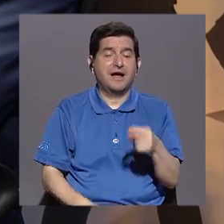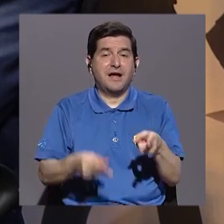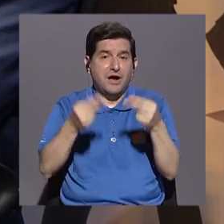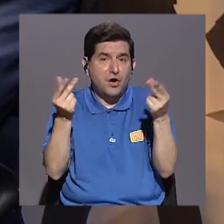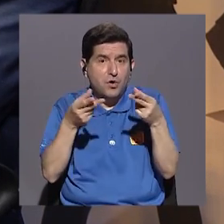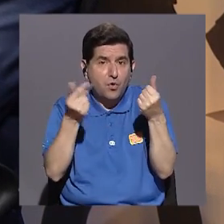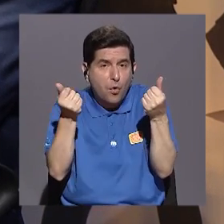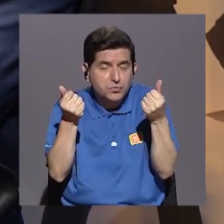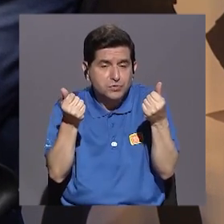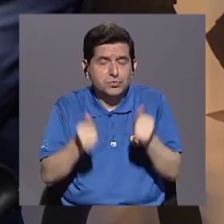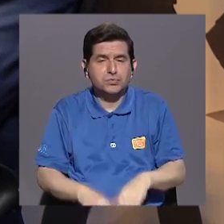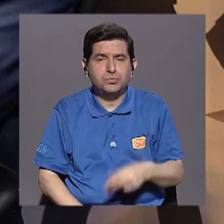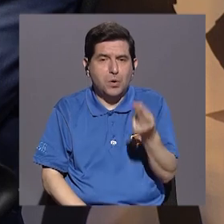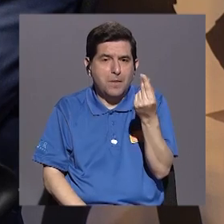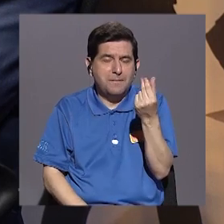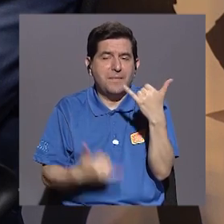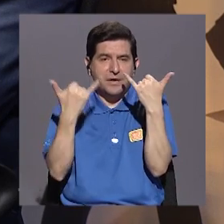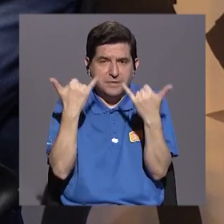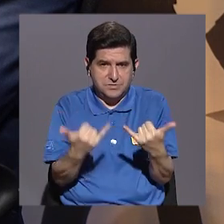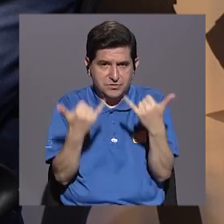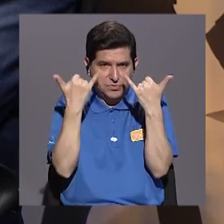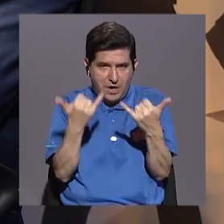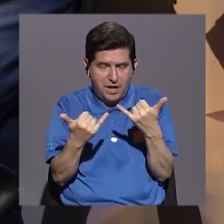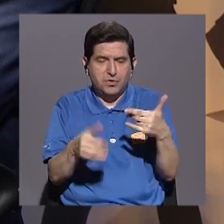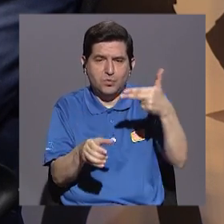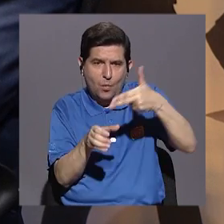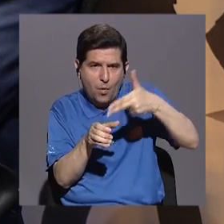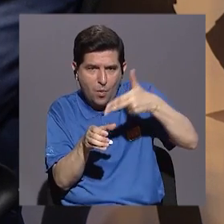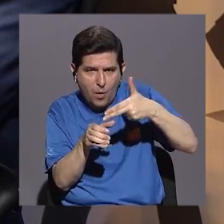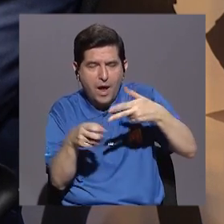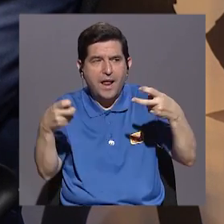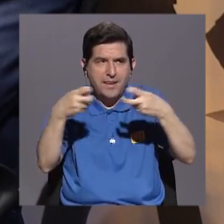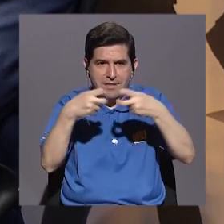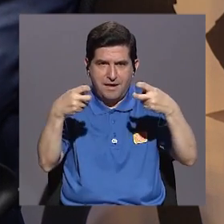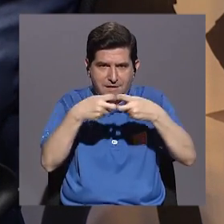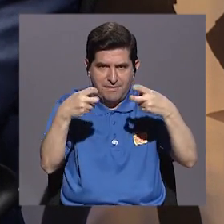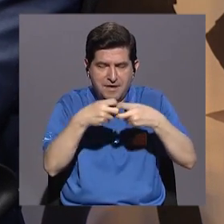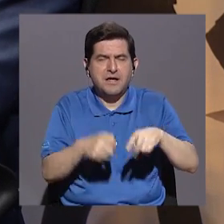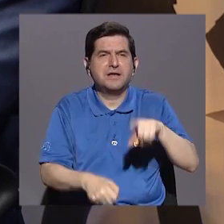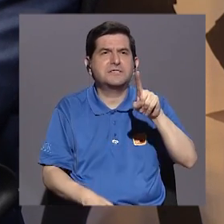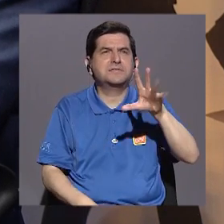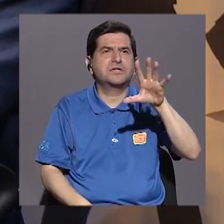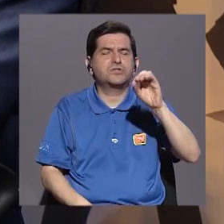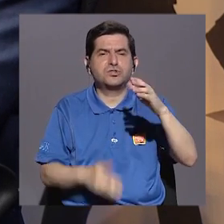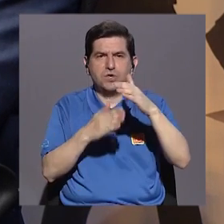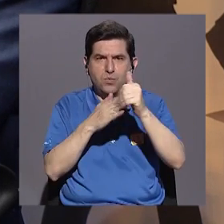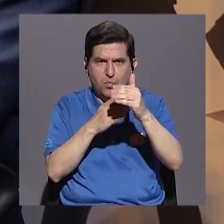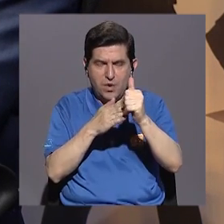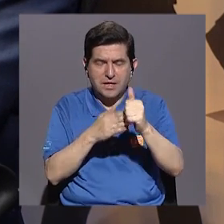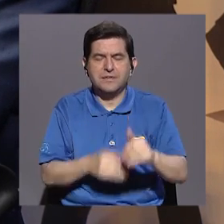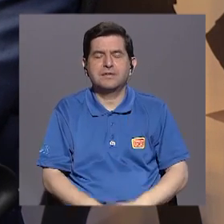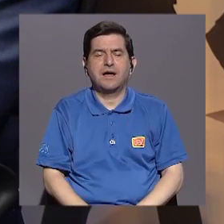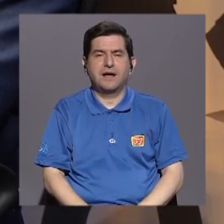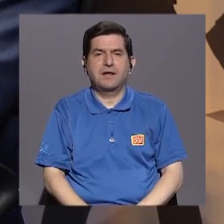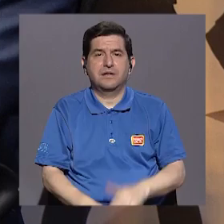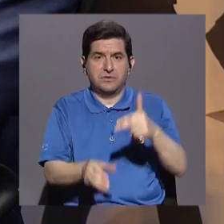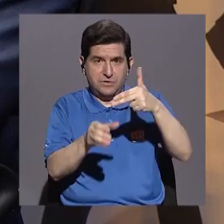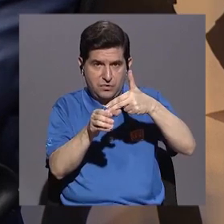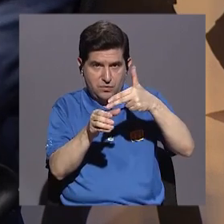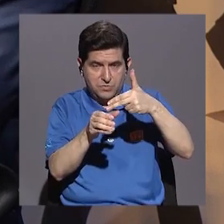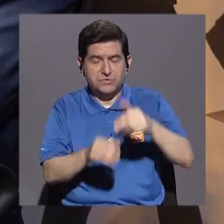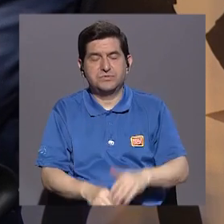tiene un coste de acuerdo a los precios actuales de del combustible electricidad a 150 dólares de combustible